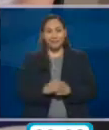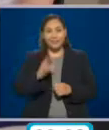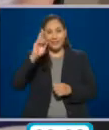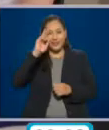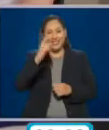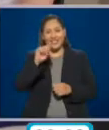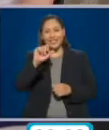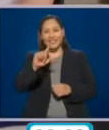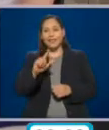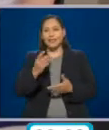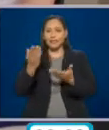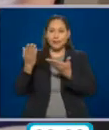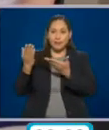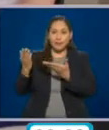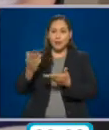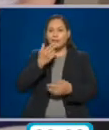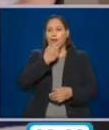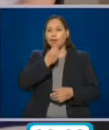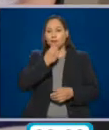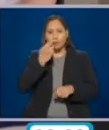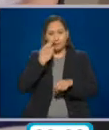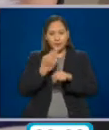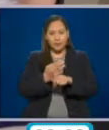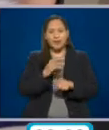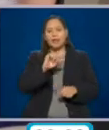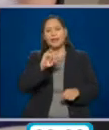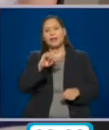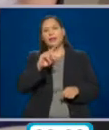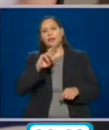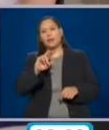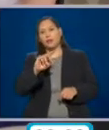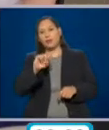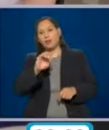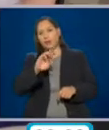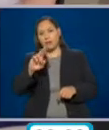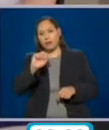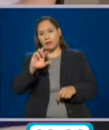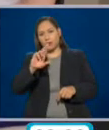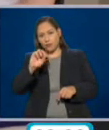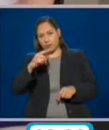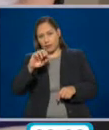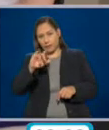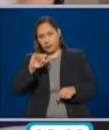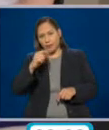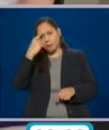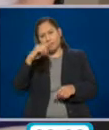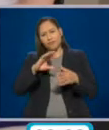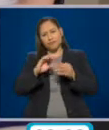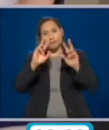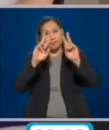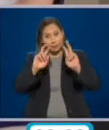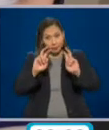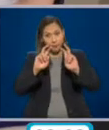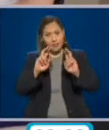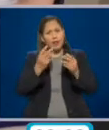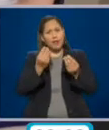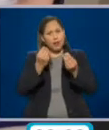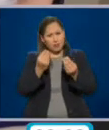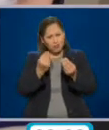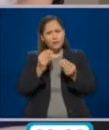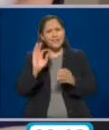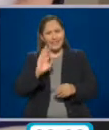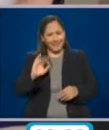Hola, ¿qué tal? Estamos con el comisionado ciudadano Alejandro Torres Rogelio para hablar acerca de un tema que a muchos les